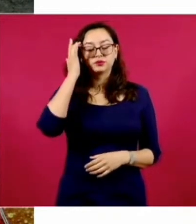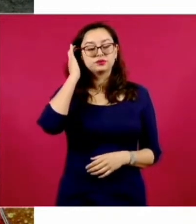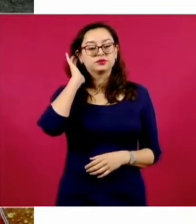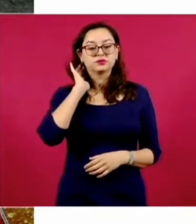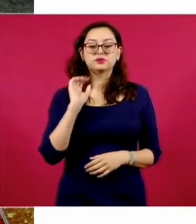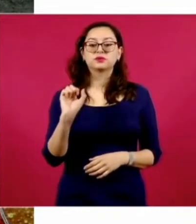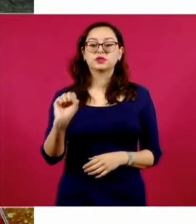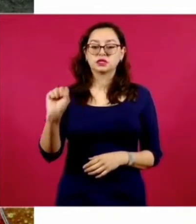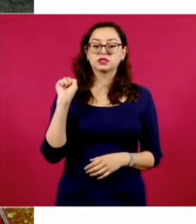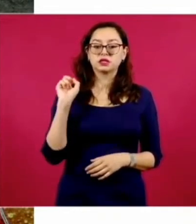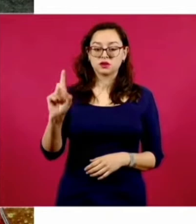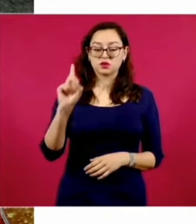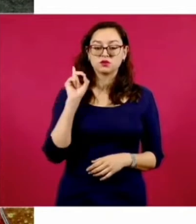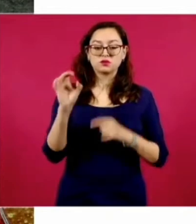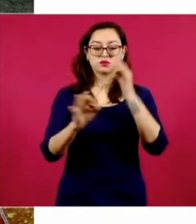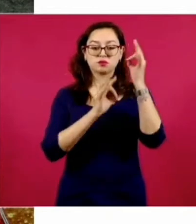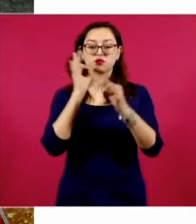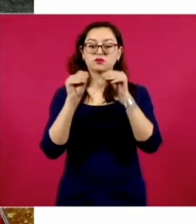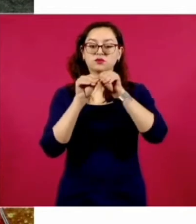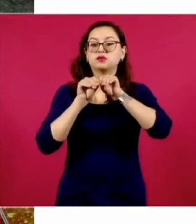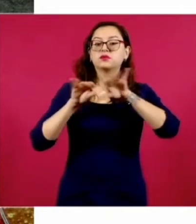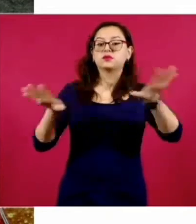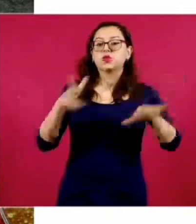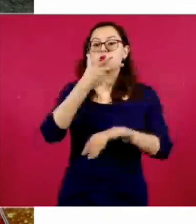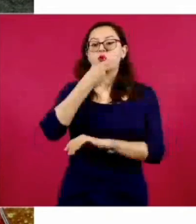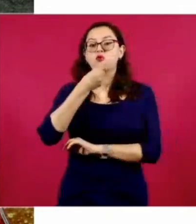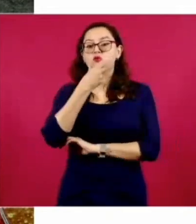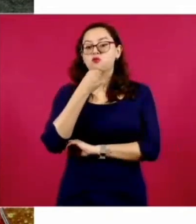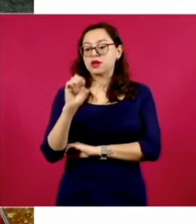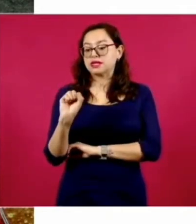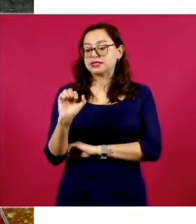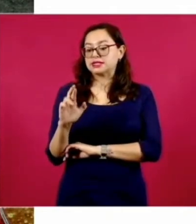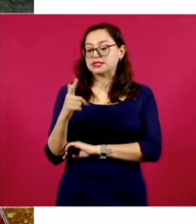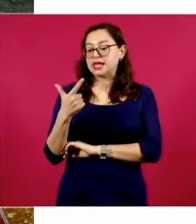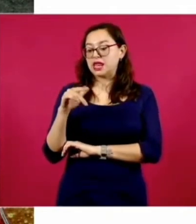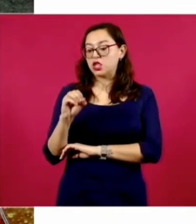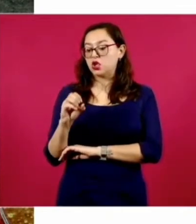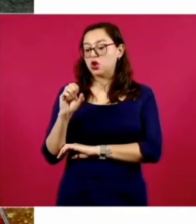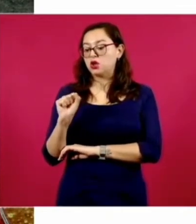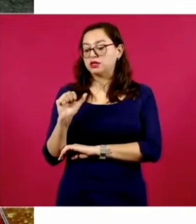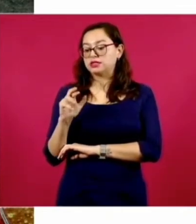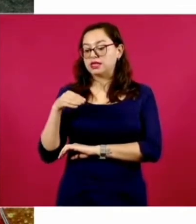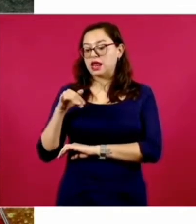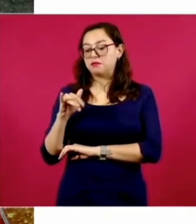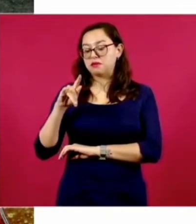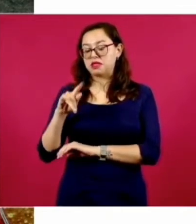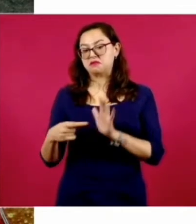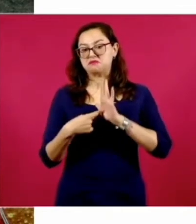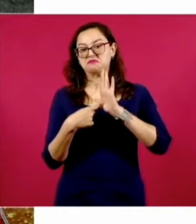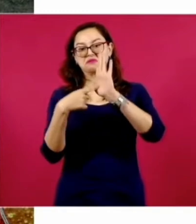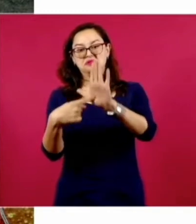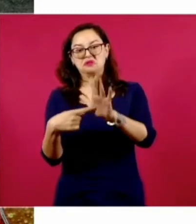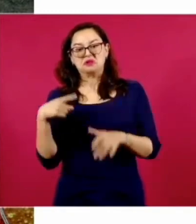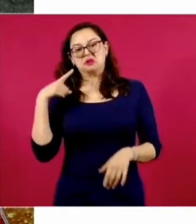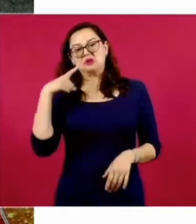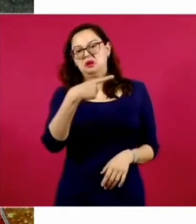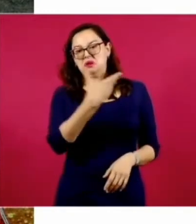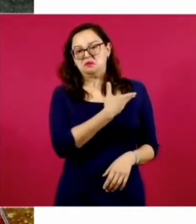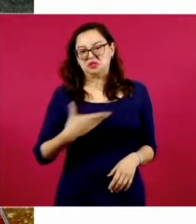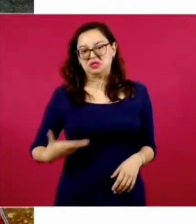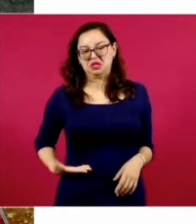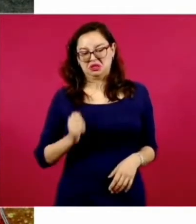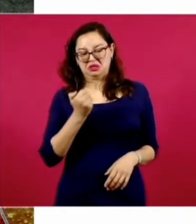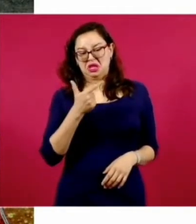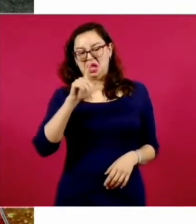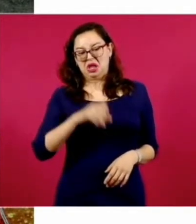semana, incluso Sergio Sarmiento fue el primero que empezó a publicar, a echarle a usted la culpa, que Sí. porque había caído. Sí,